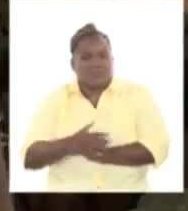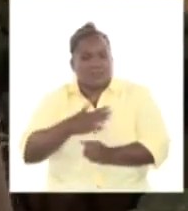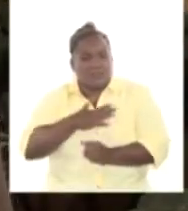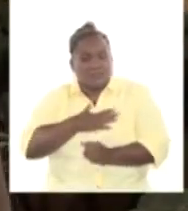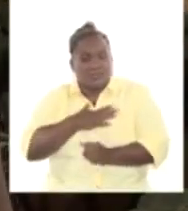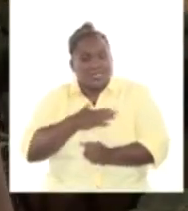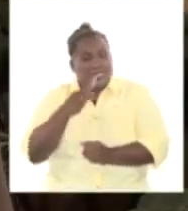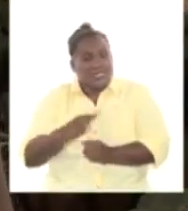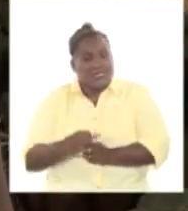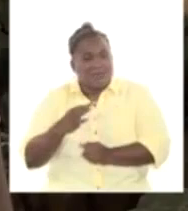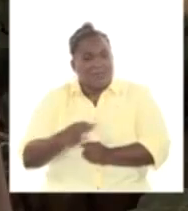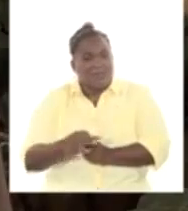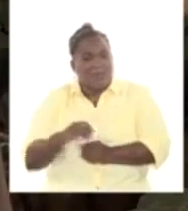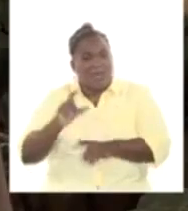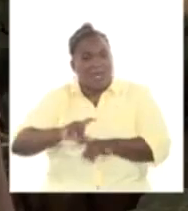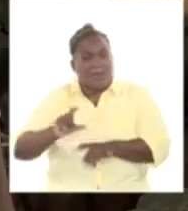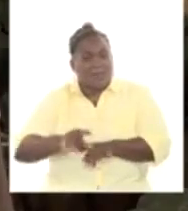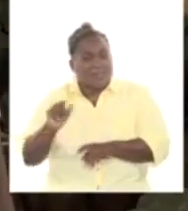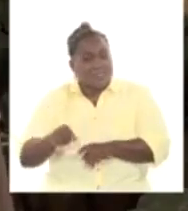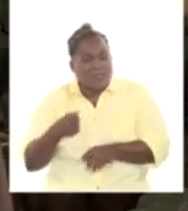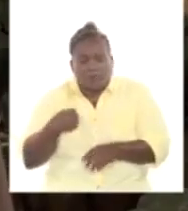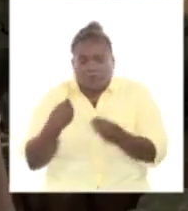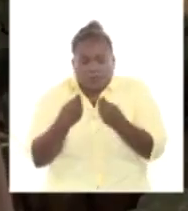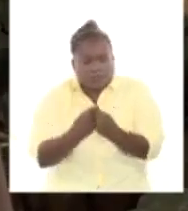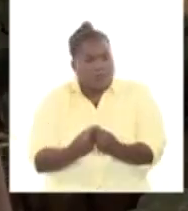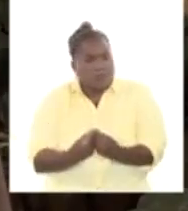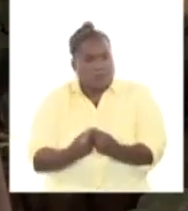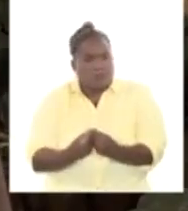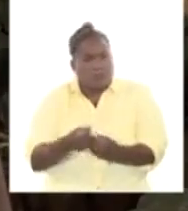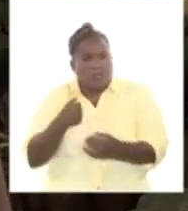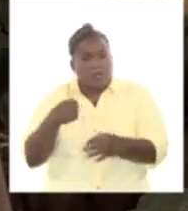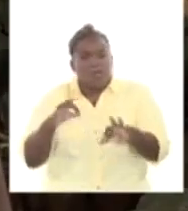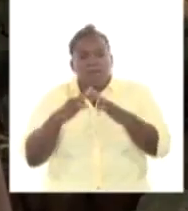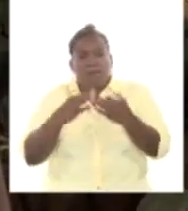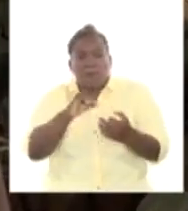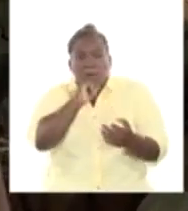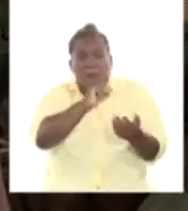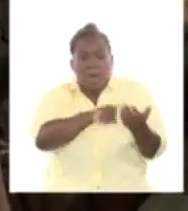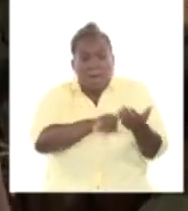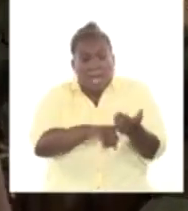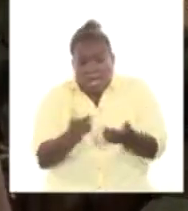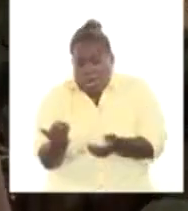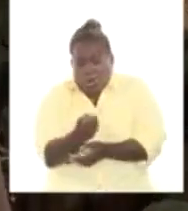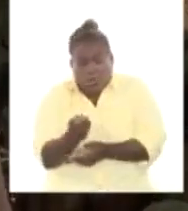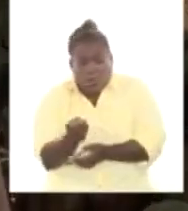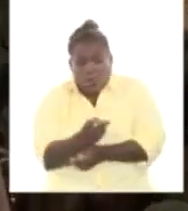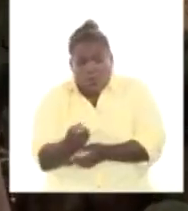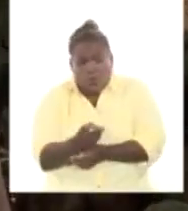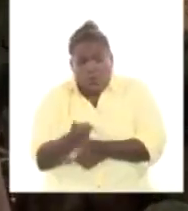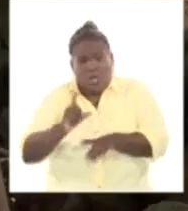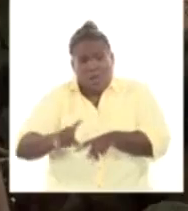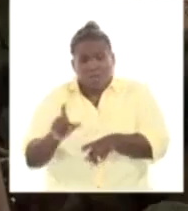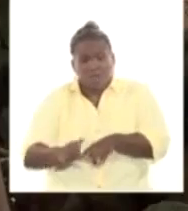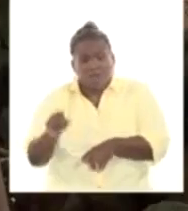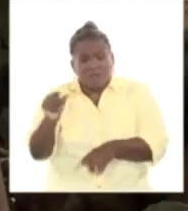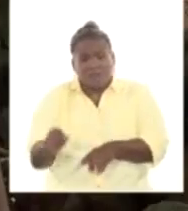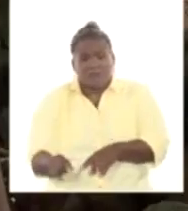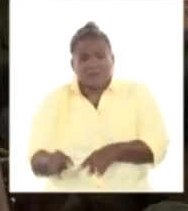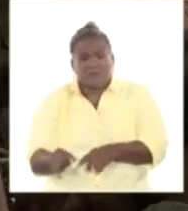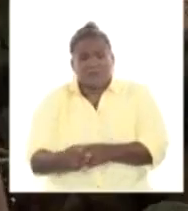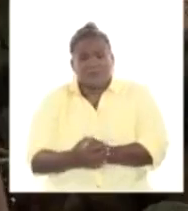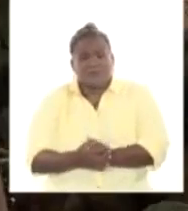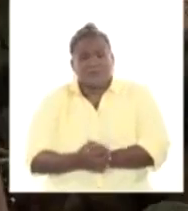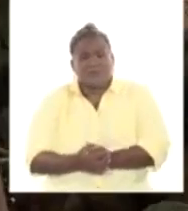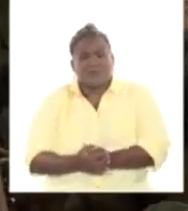me han rodeado son las de los campesinos. Mi familia, tanto las de mi mamá como las de mi papá, son campesinos los dos.